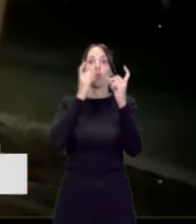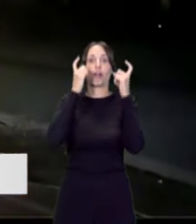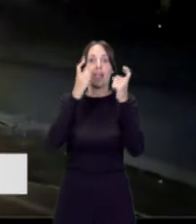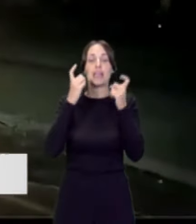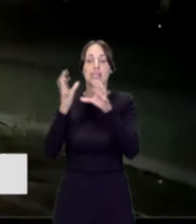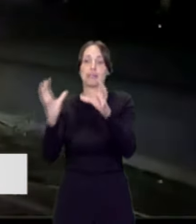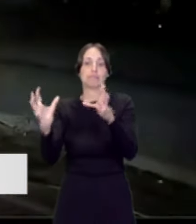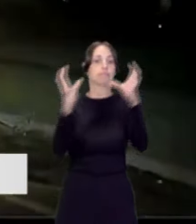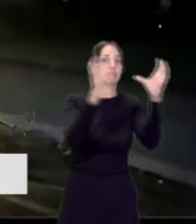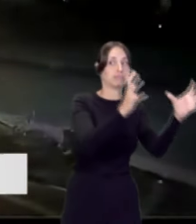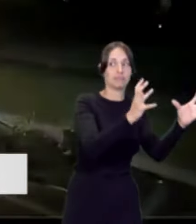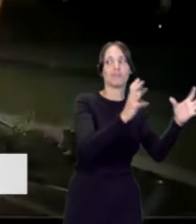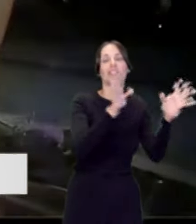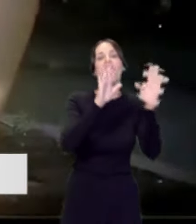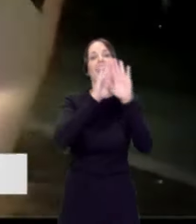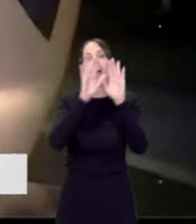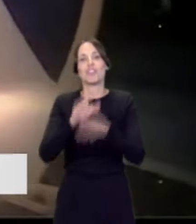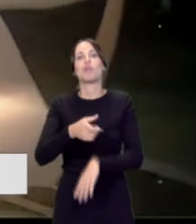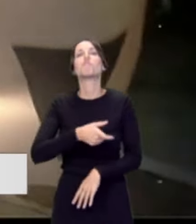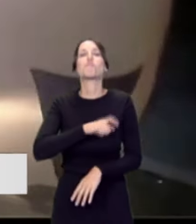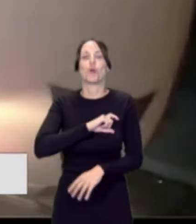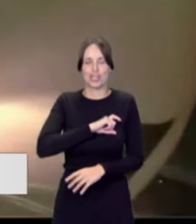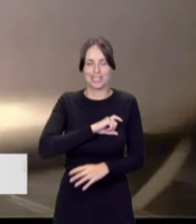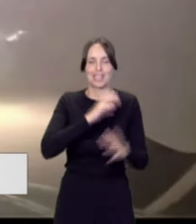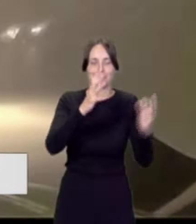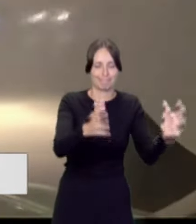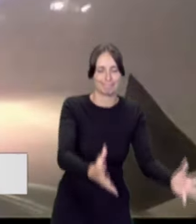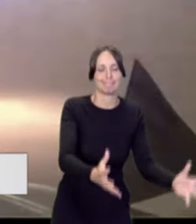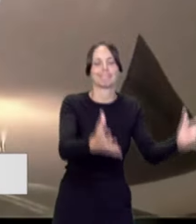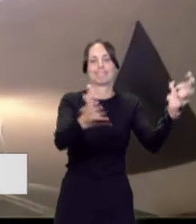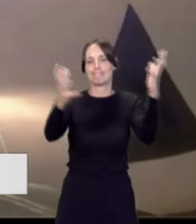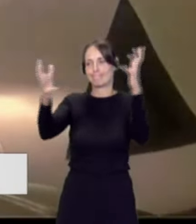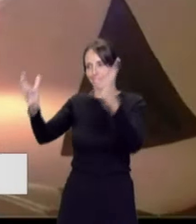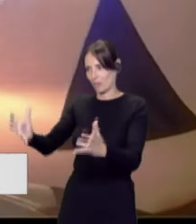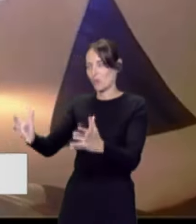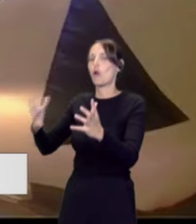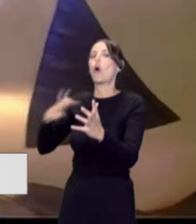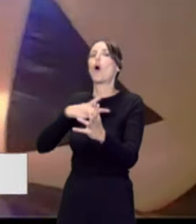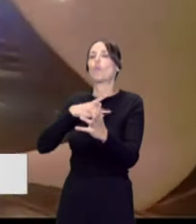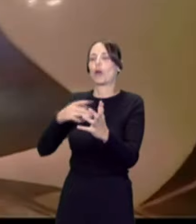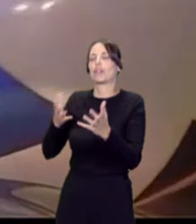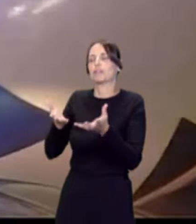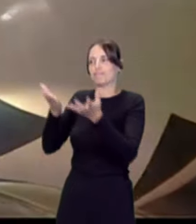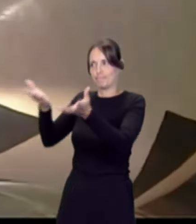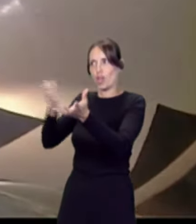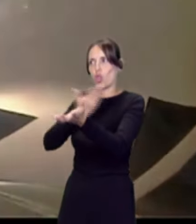carretera. Finalmente, los agentes sí que pudieron devolver esta calabaza a sus dueños.